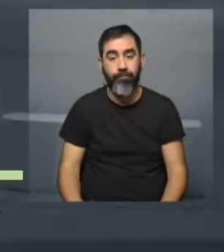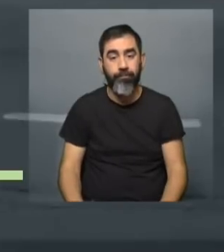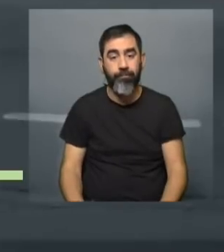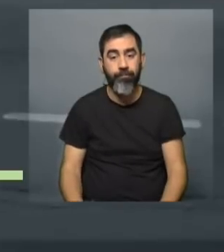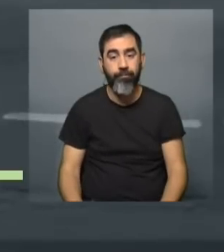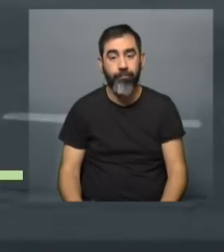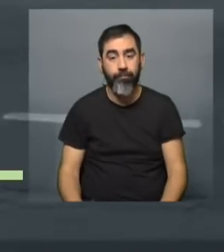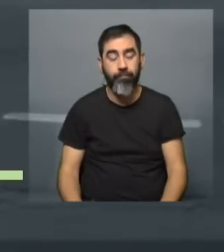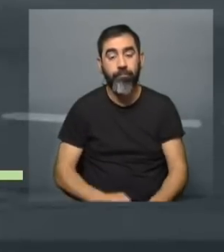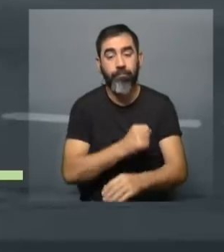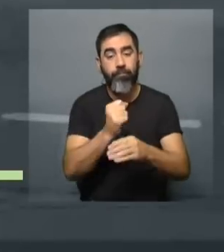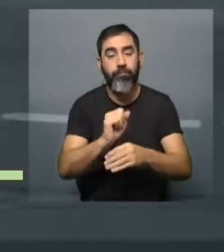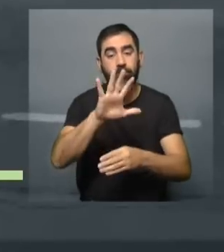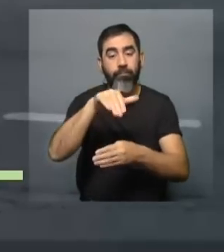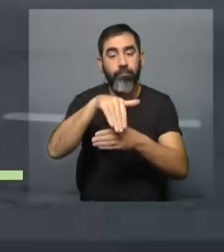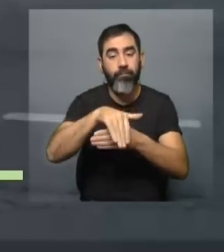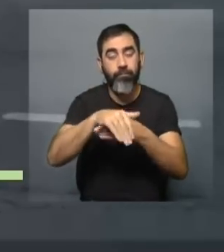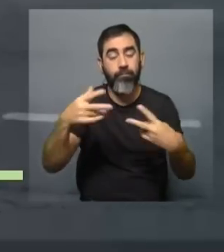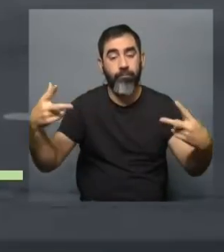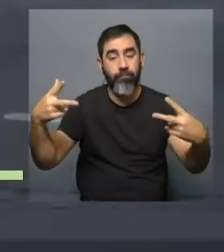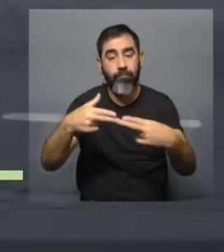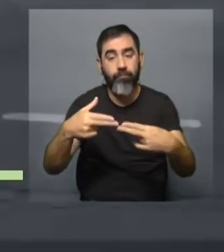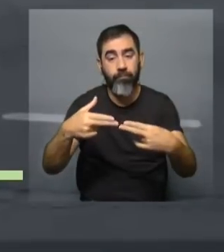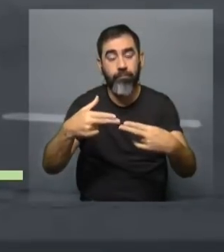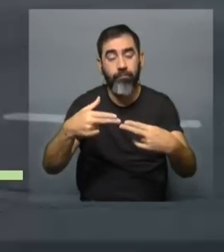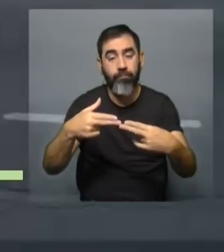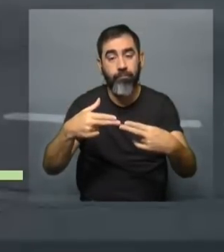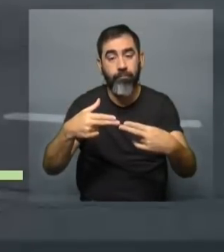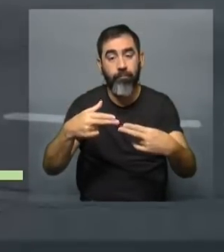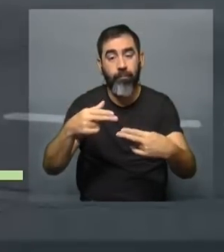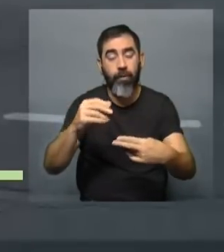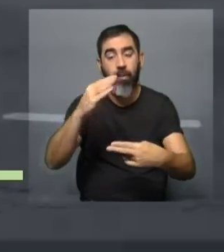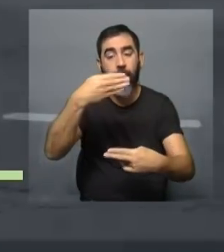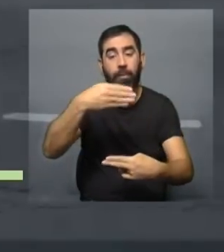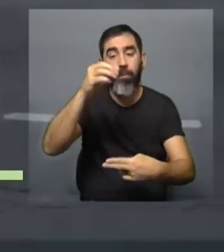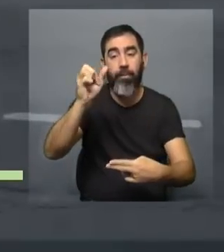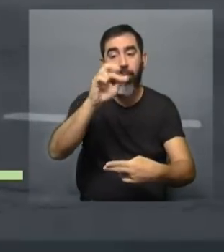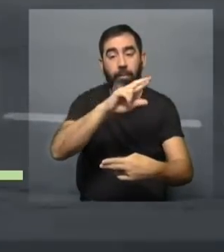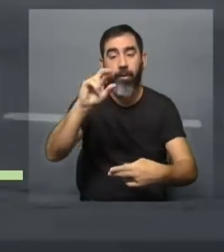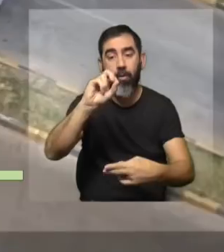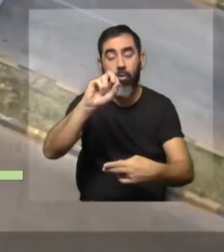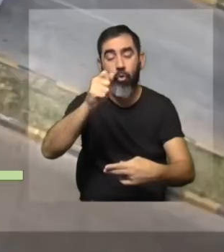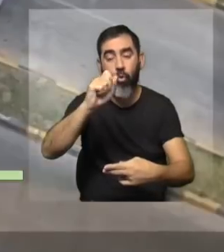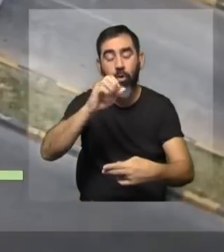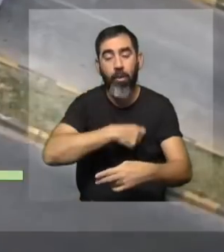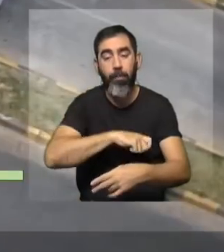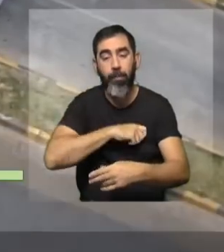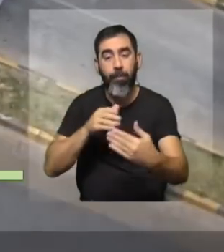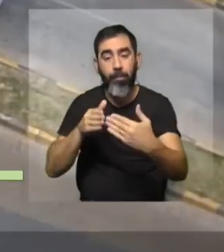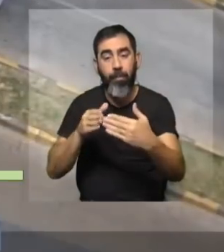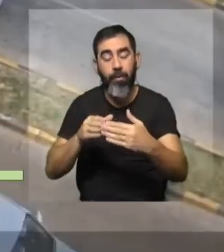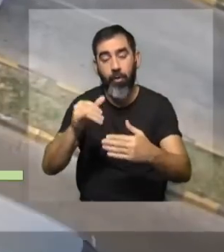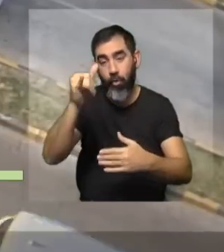y descarga a las cinco de la tarde no se va a poder circular por trabajos de ute en Pedro berro entre Bulevar España y escocería y